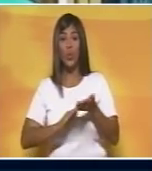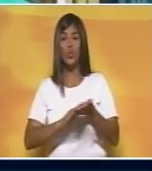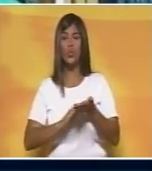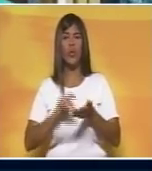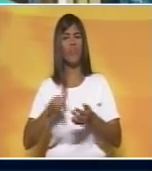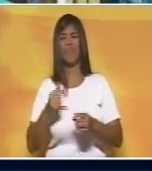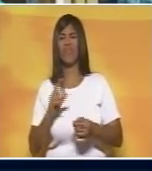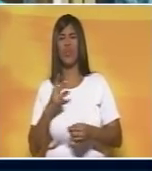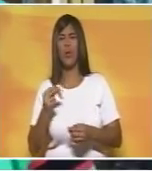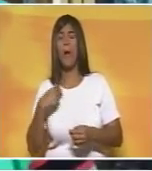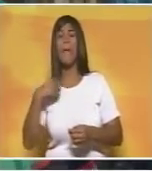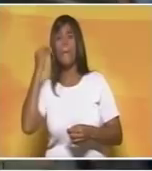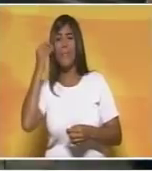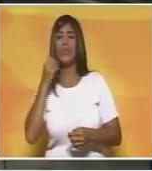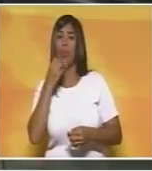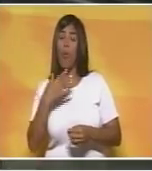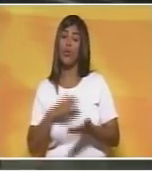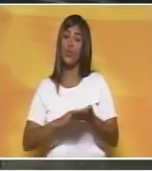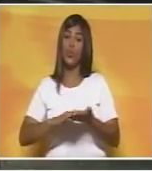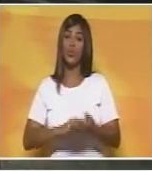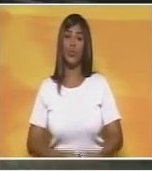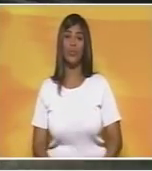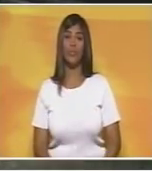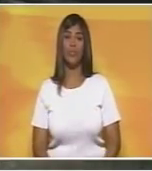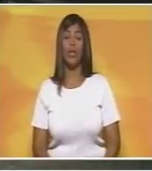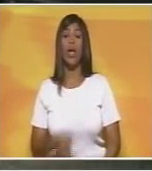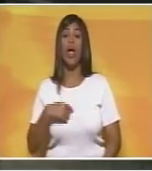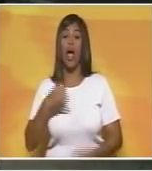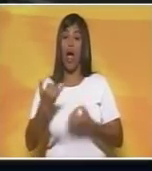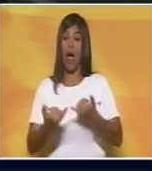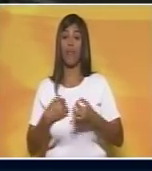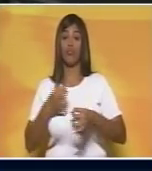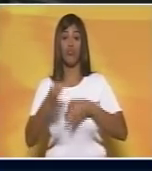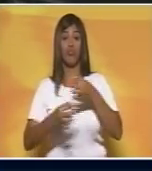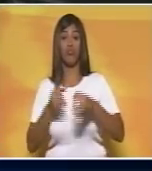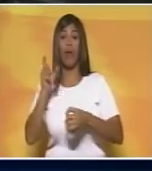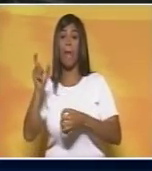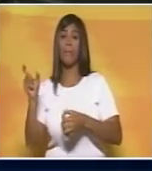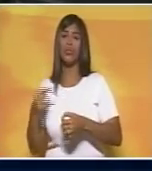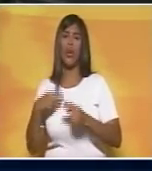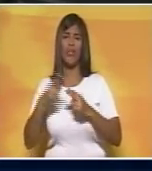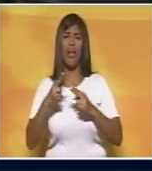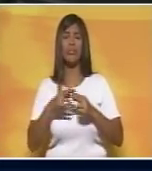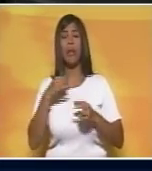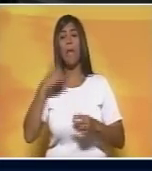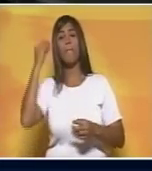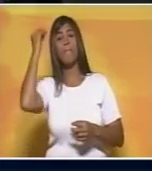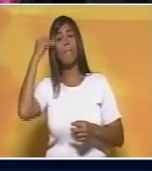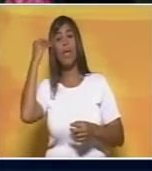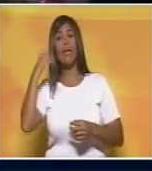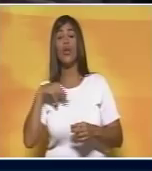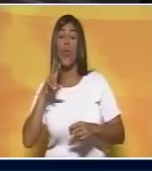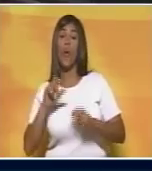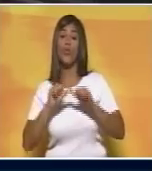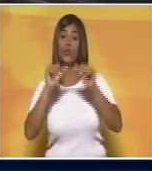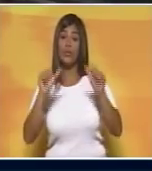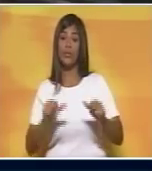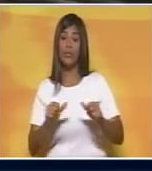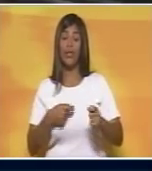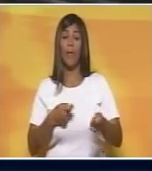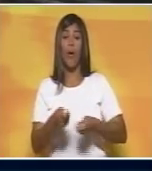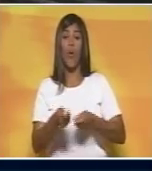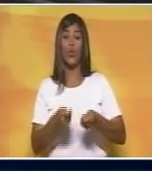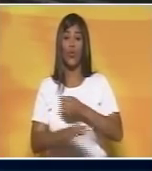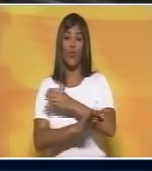que se está presentando en el país. Sí, escuchaban ustedes opiniones de algunos tachirenses con respecto a este nuevo sistema de